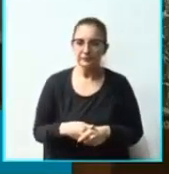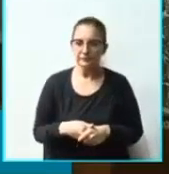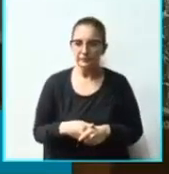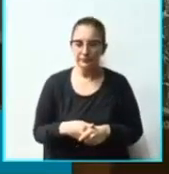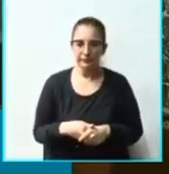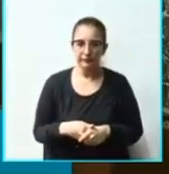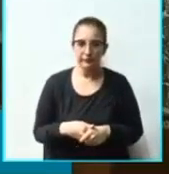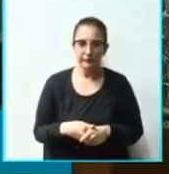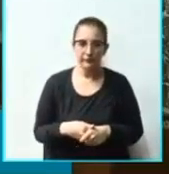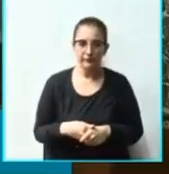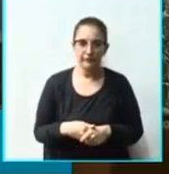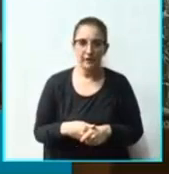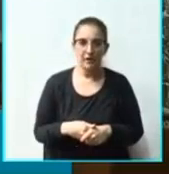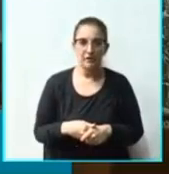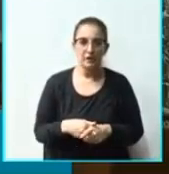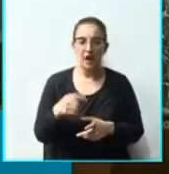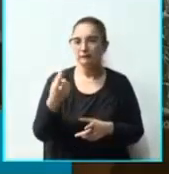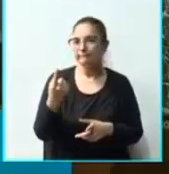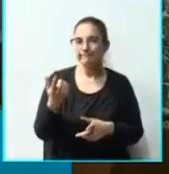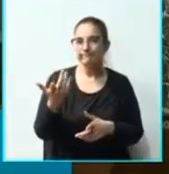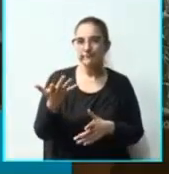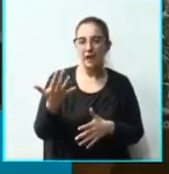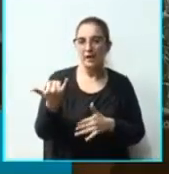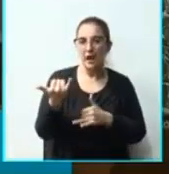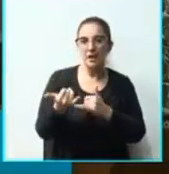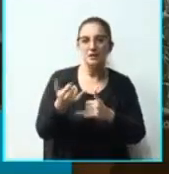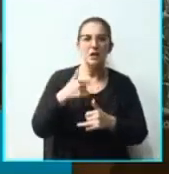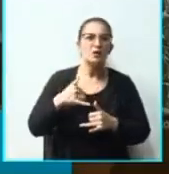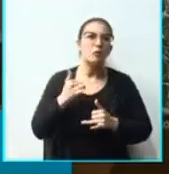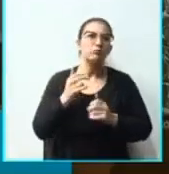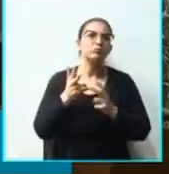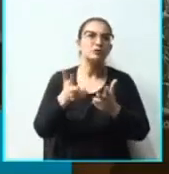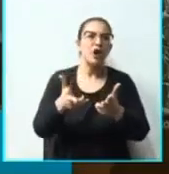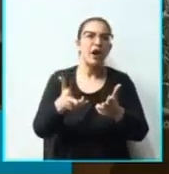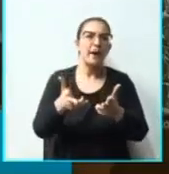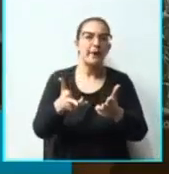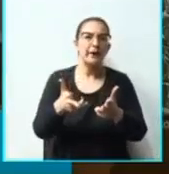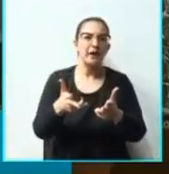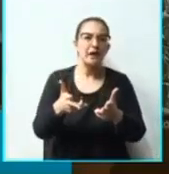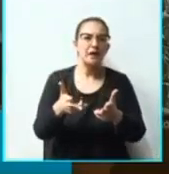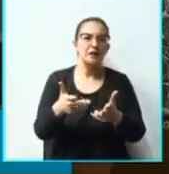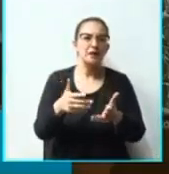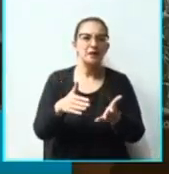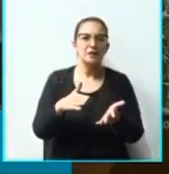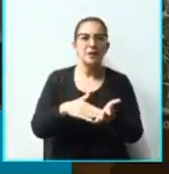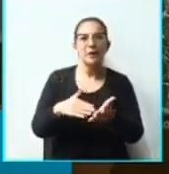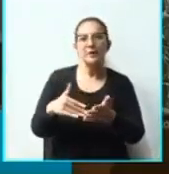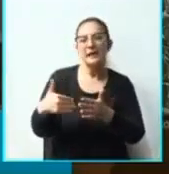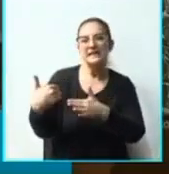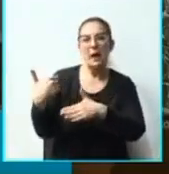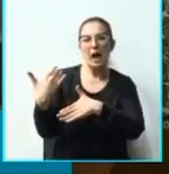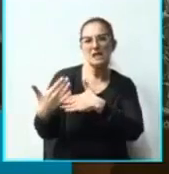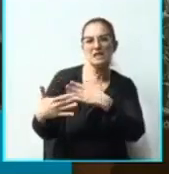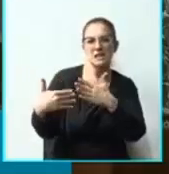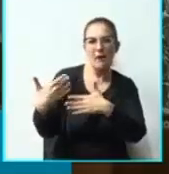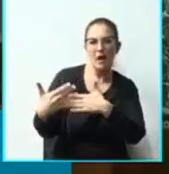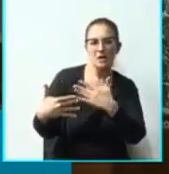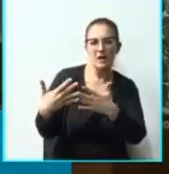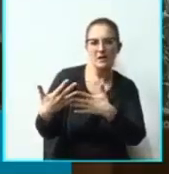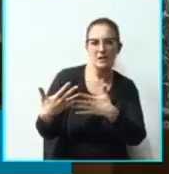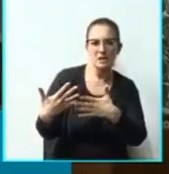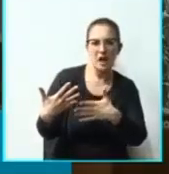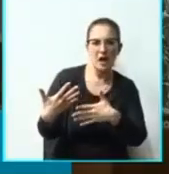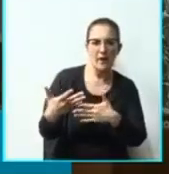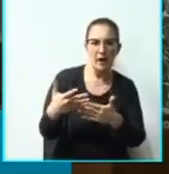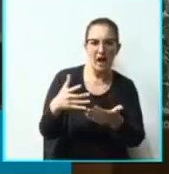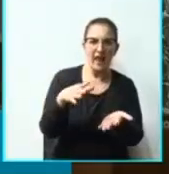Miren, hay un hecho que no se puede omitir, ¿no? Si uno habla de esto, mientras se avanzaba la concentración